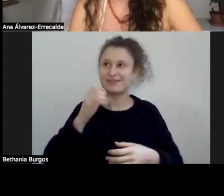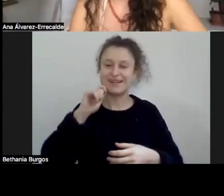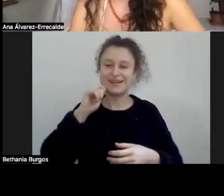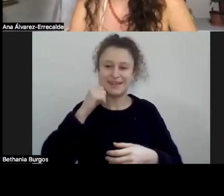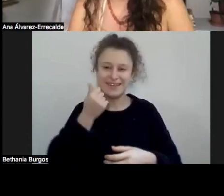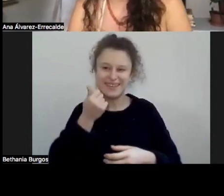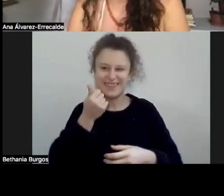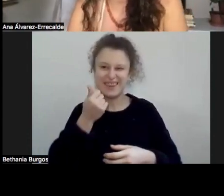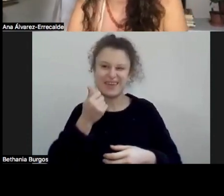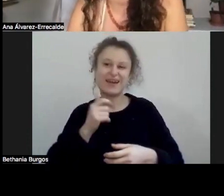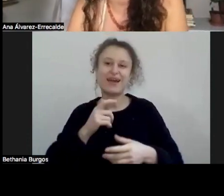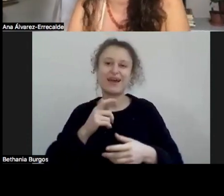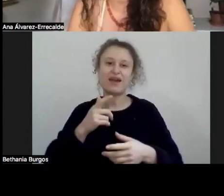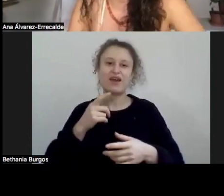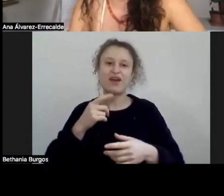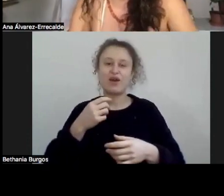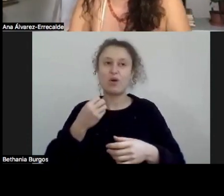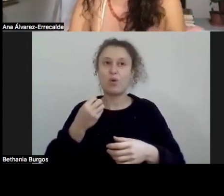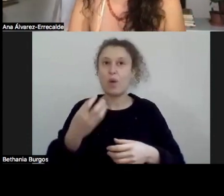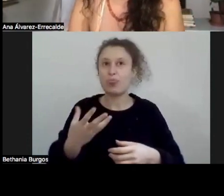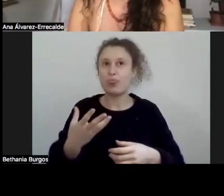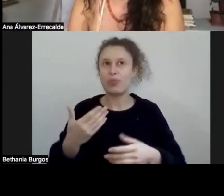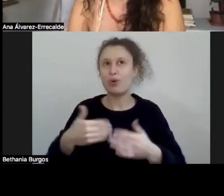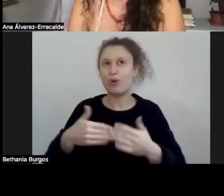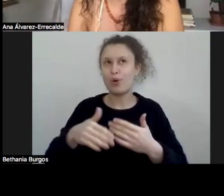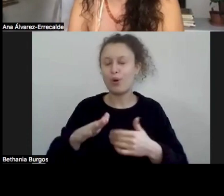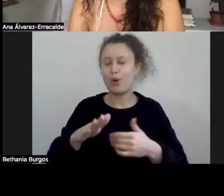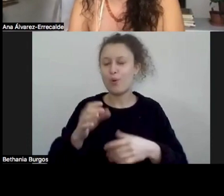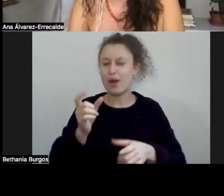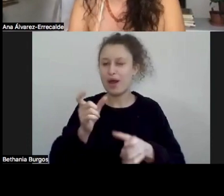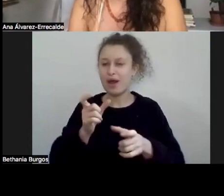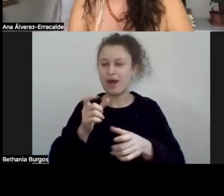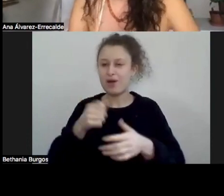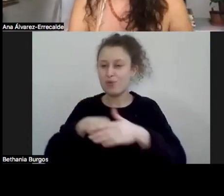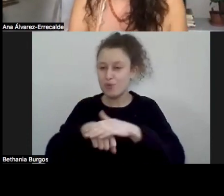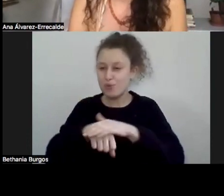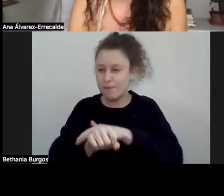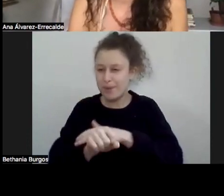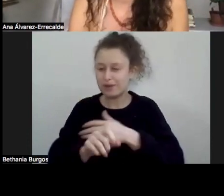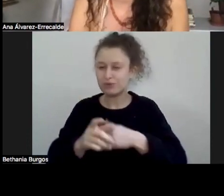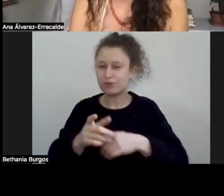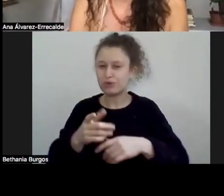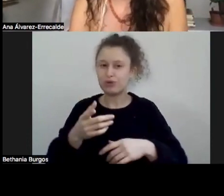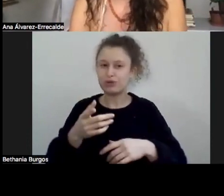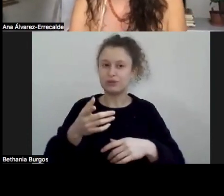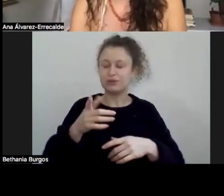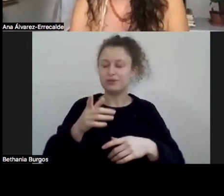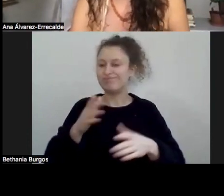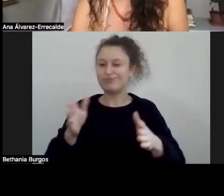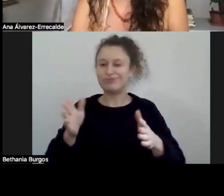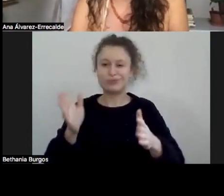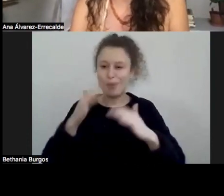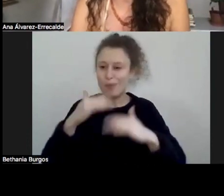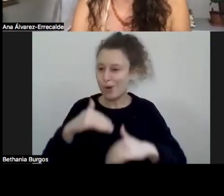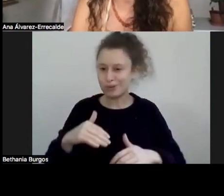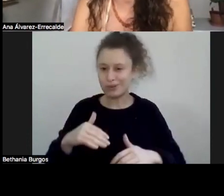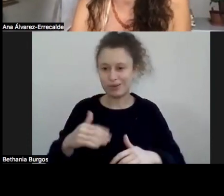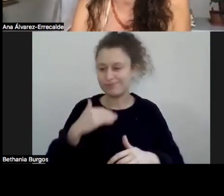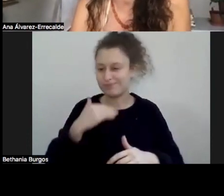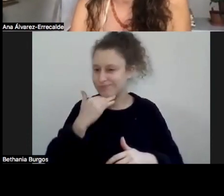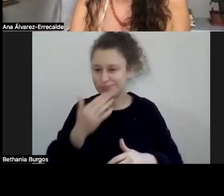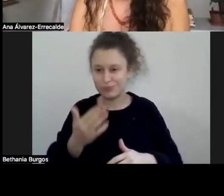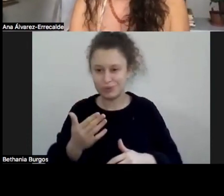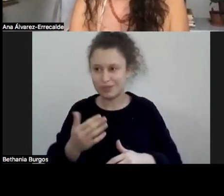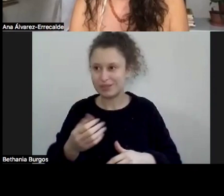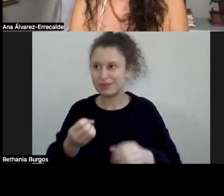hice fotográfico en relación a la cesárea, en donde las mamás me contaban la historia inversa, ¿no? Que habían por ahí tenido un parto